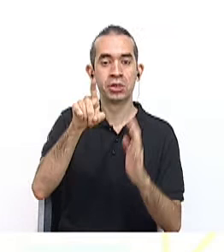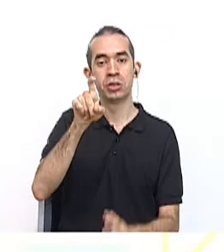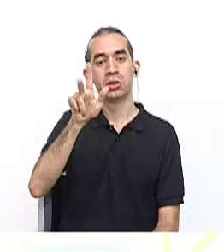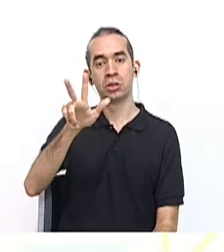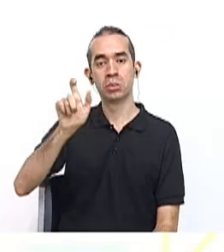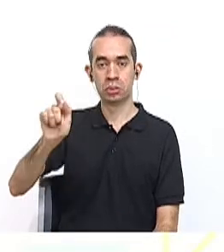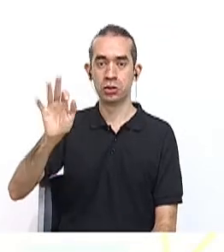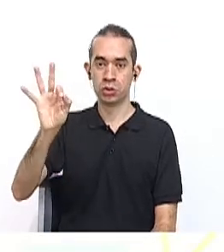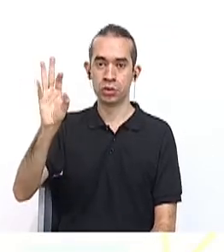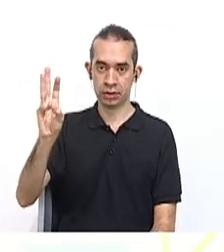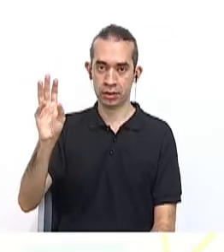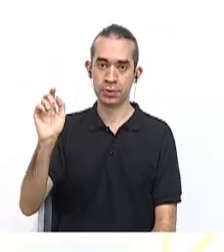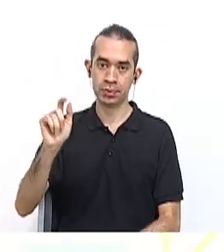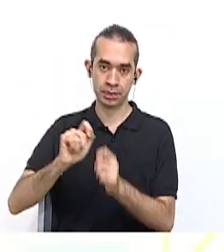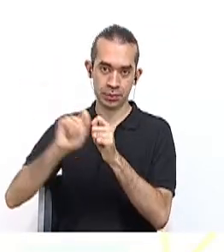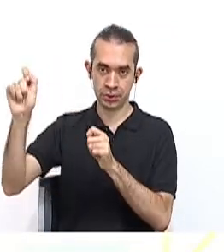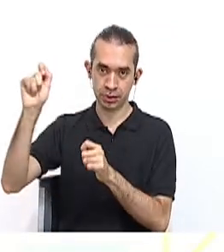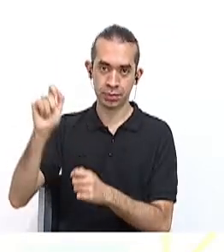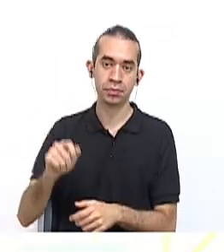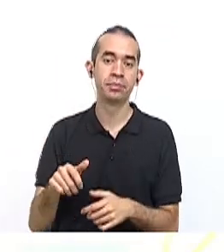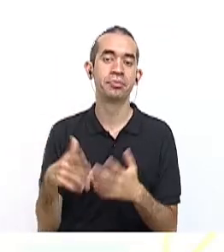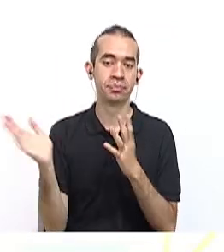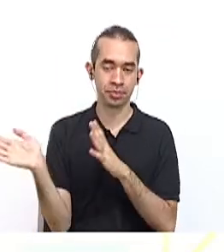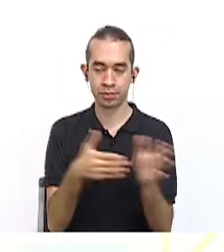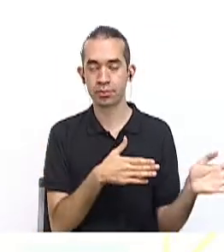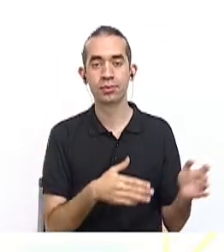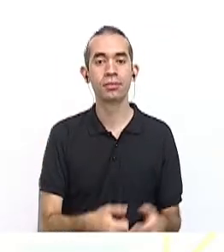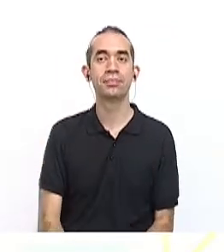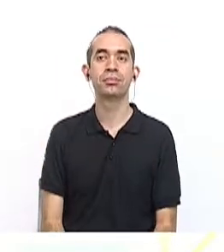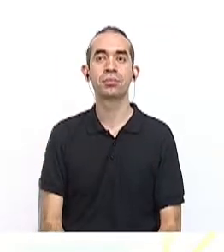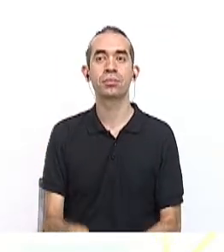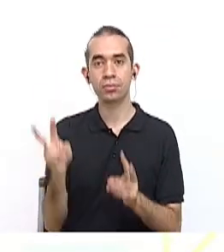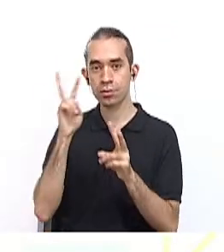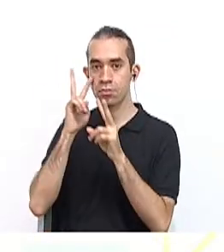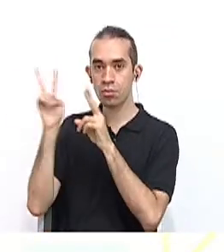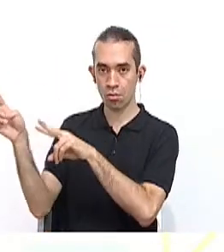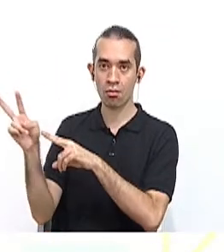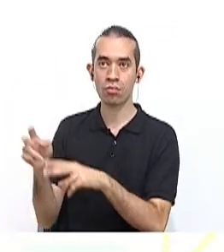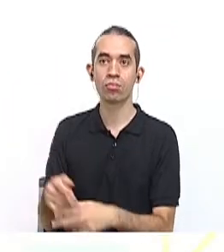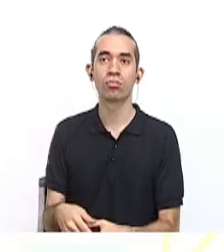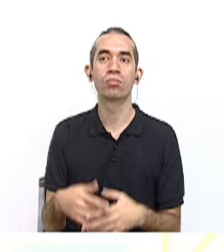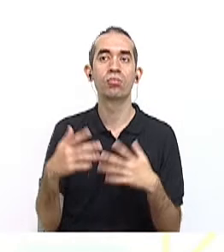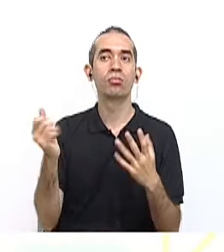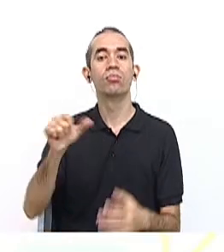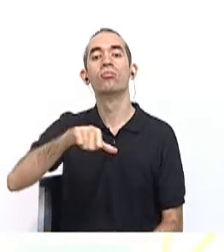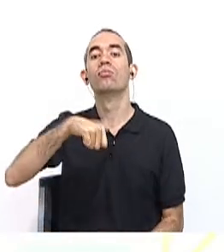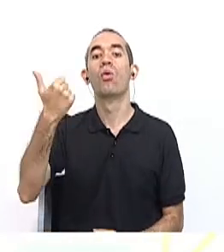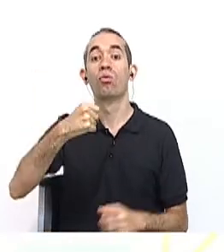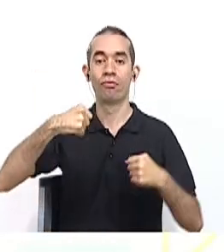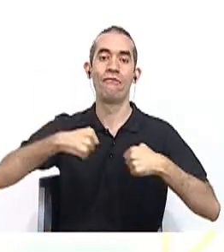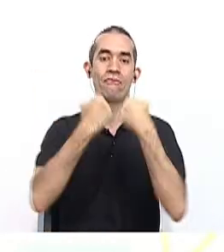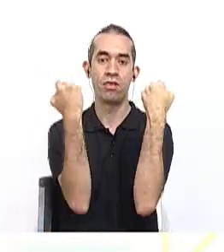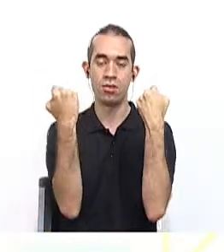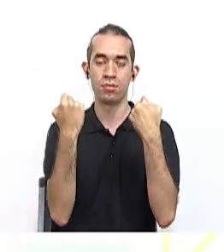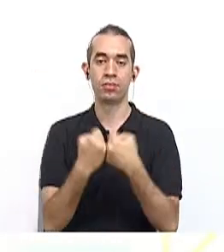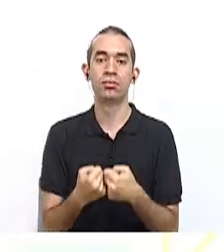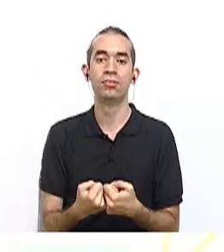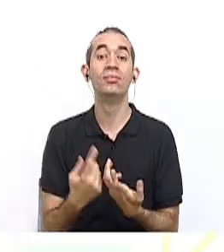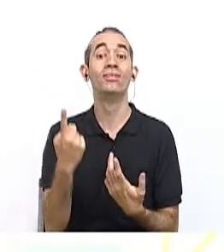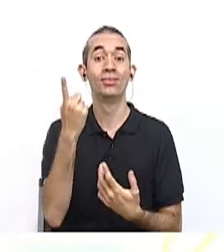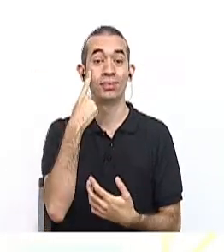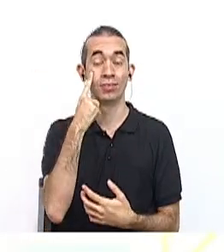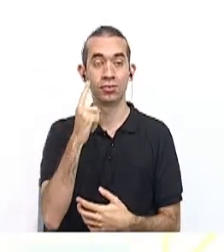103.96 metros. Sigamos. Ahora tenemos ante nosotros otro reto. Se